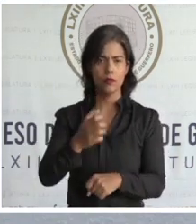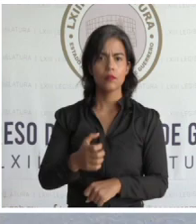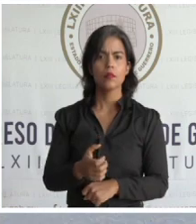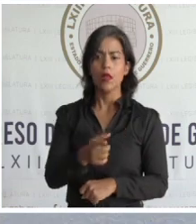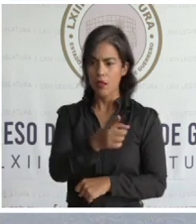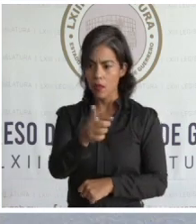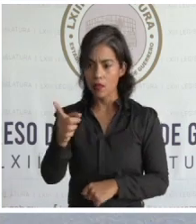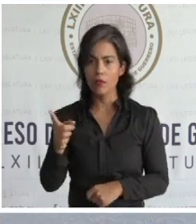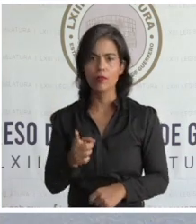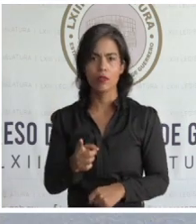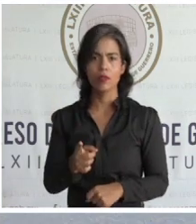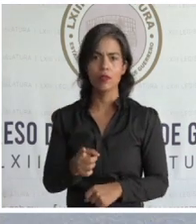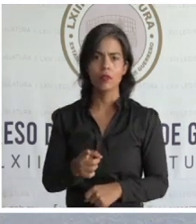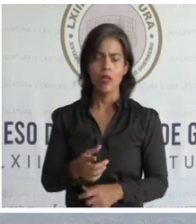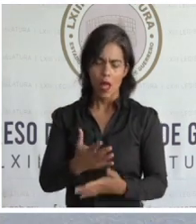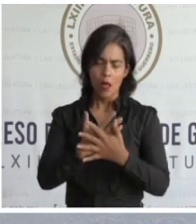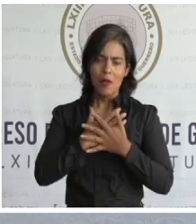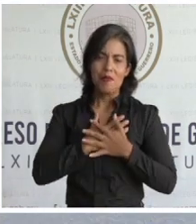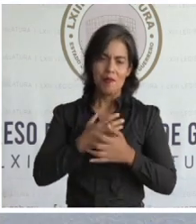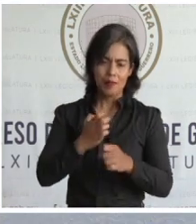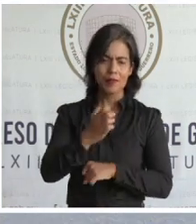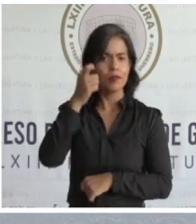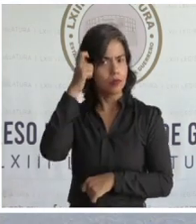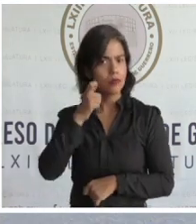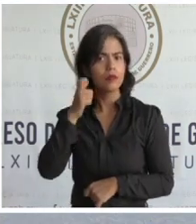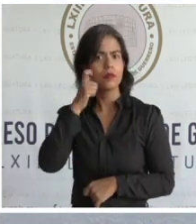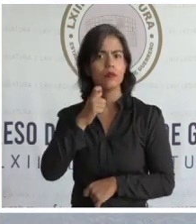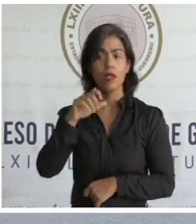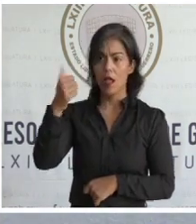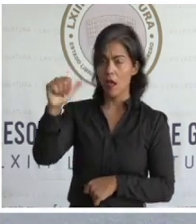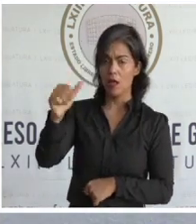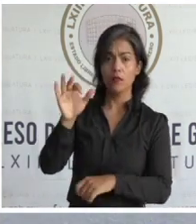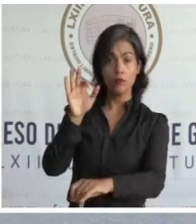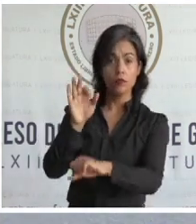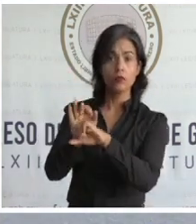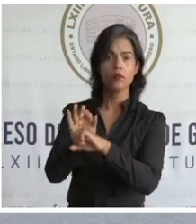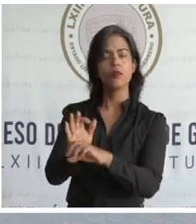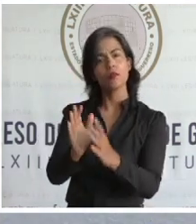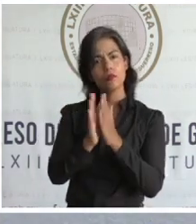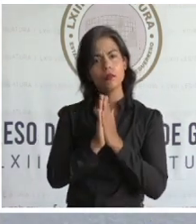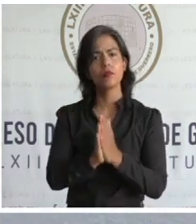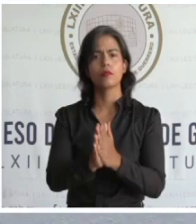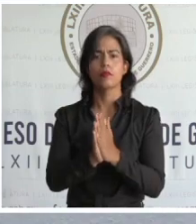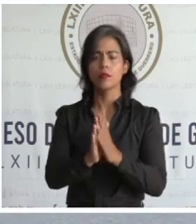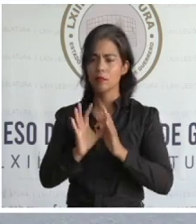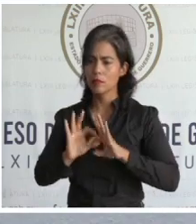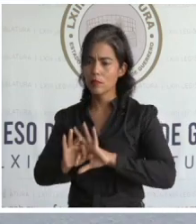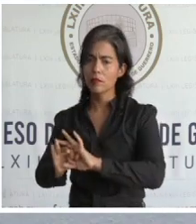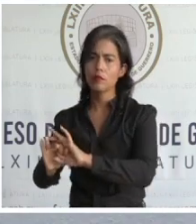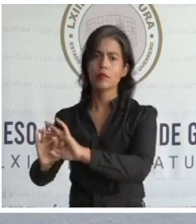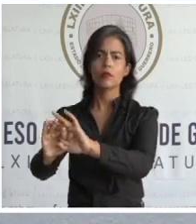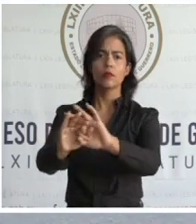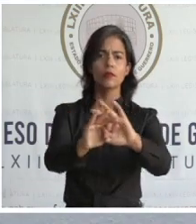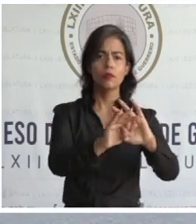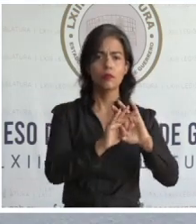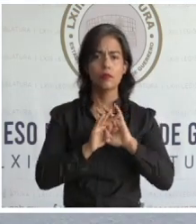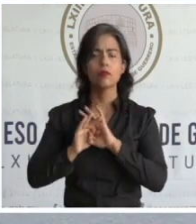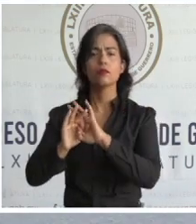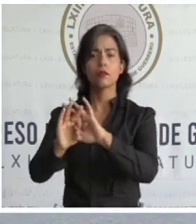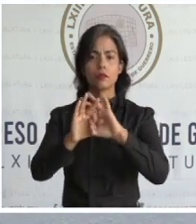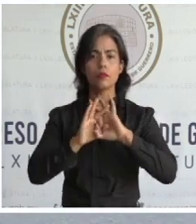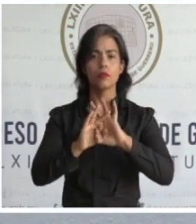se digan amar a Guerrero y busquen defender Acapulco, a sumar esfuerzos y aprovechar